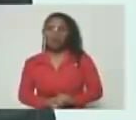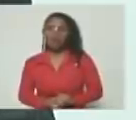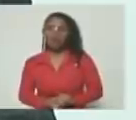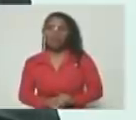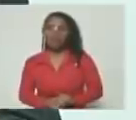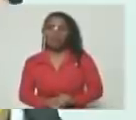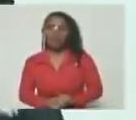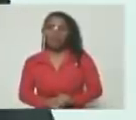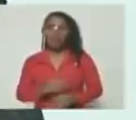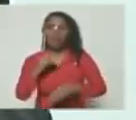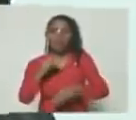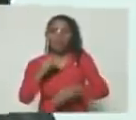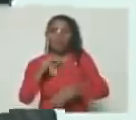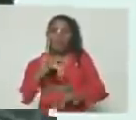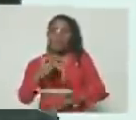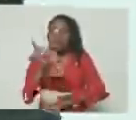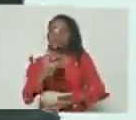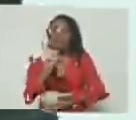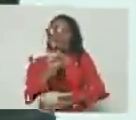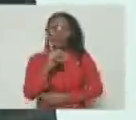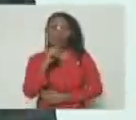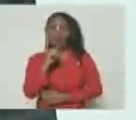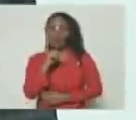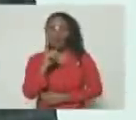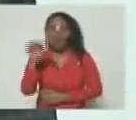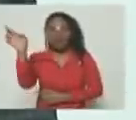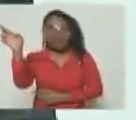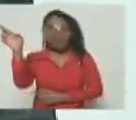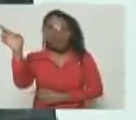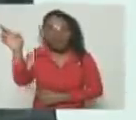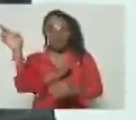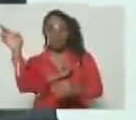Se argumentó que no había para ir